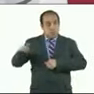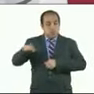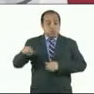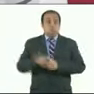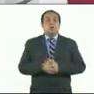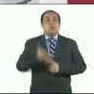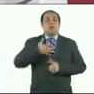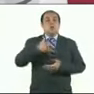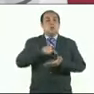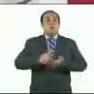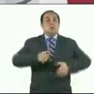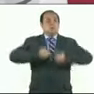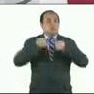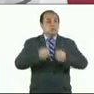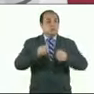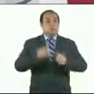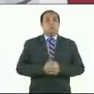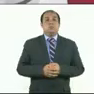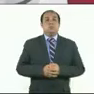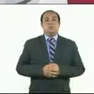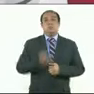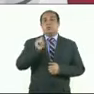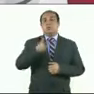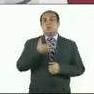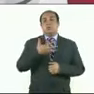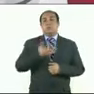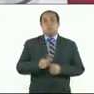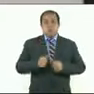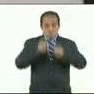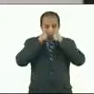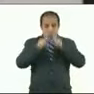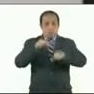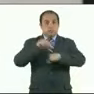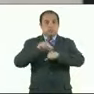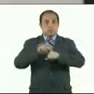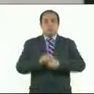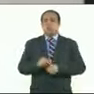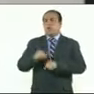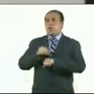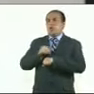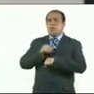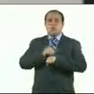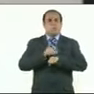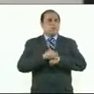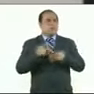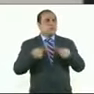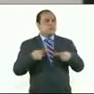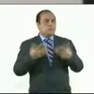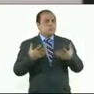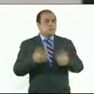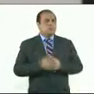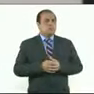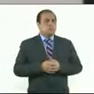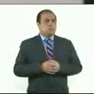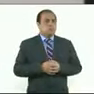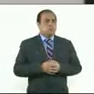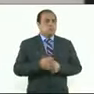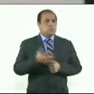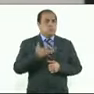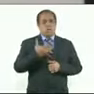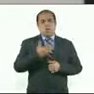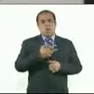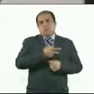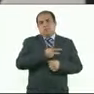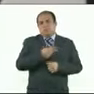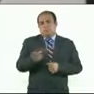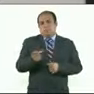lugar seguro para que también tengan atención médica. ¿Algún número de las personas que están en este estado de